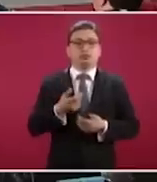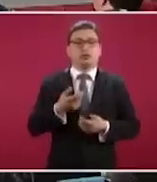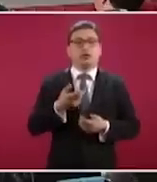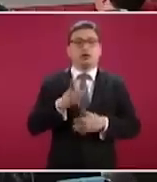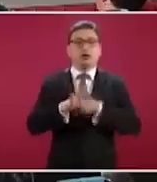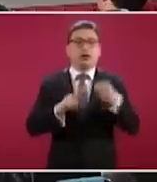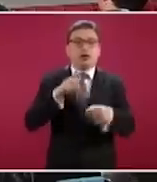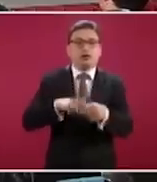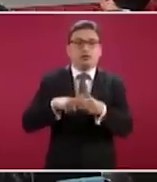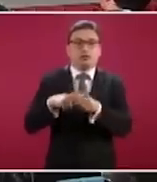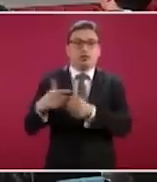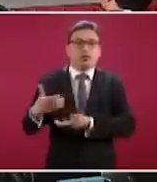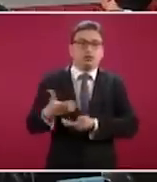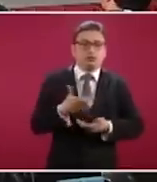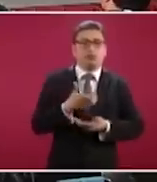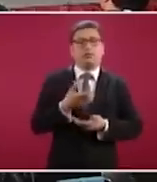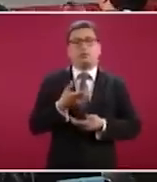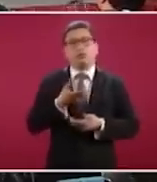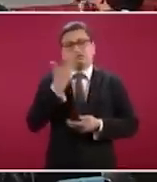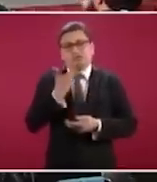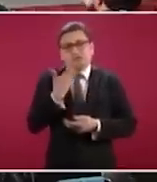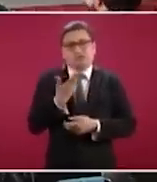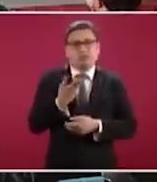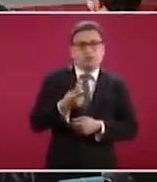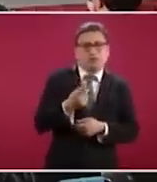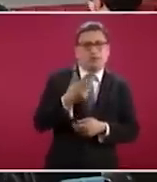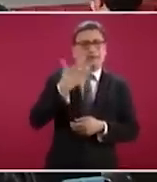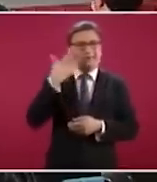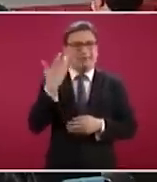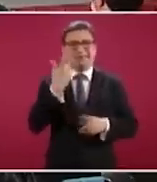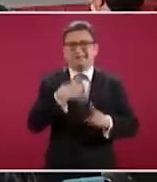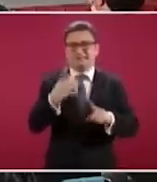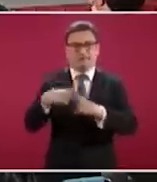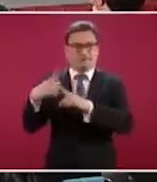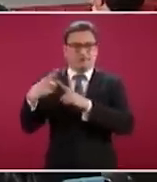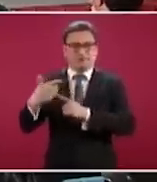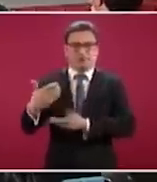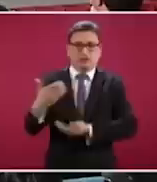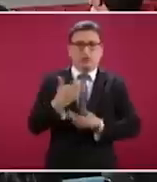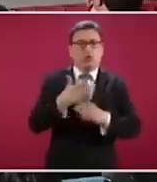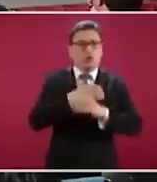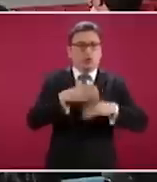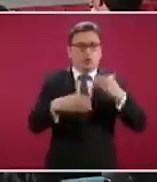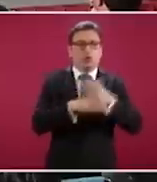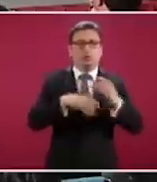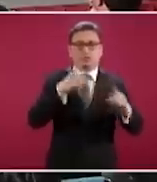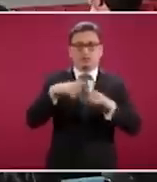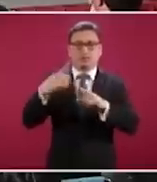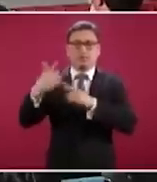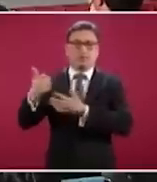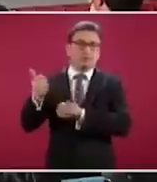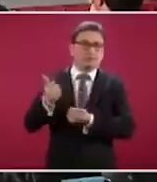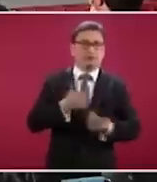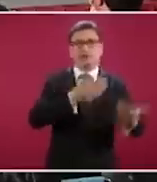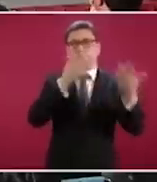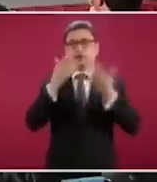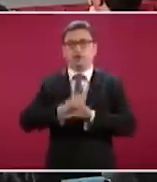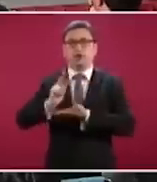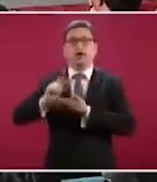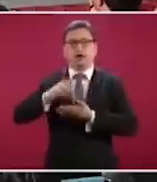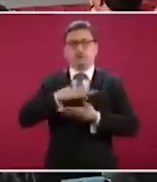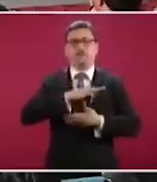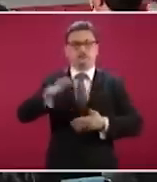o animales de compañía que se da comúnmente en estas fechas, así como accesorios que requieran para su traslado o aseo,